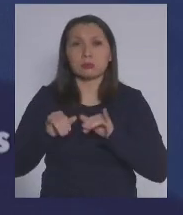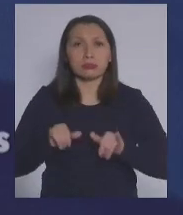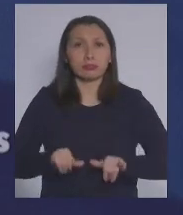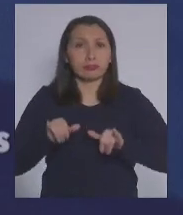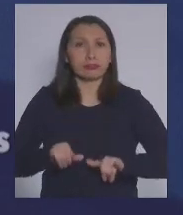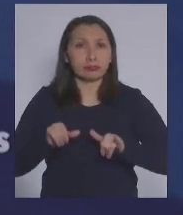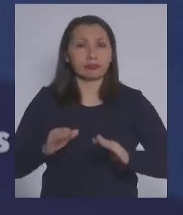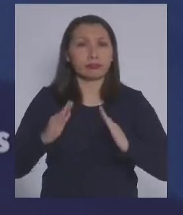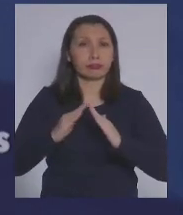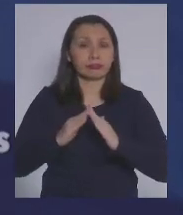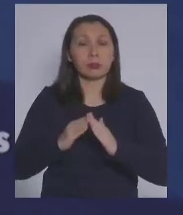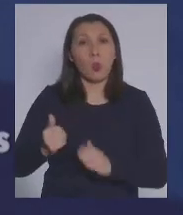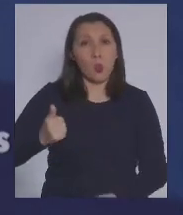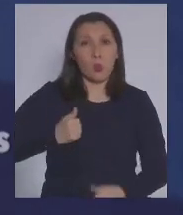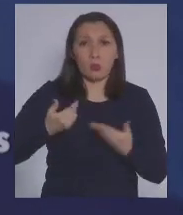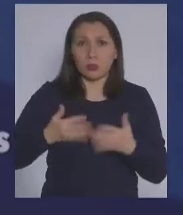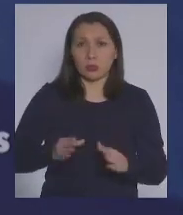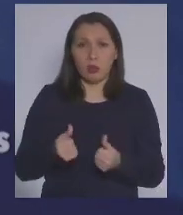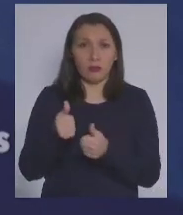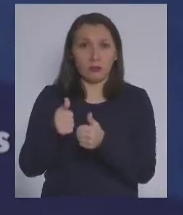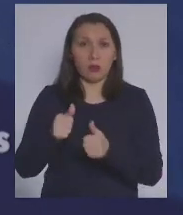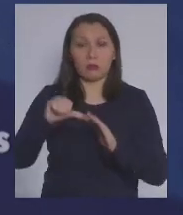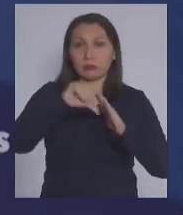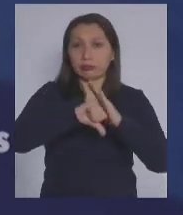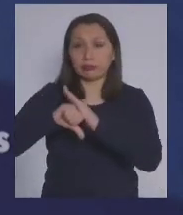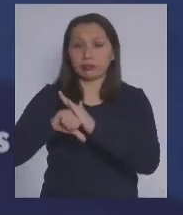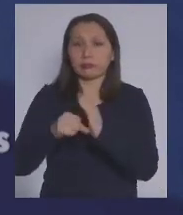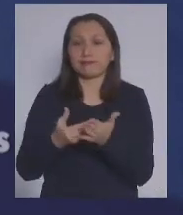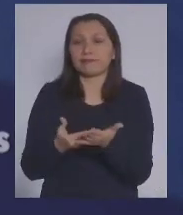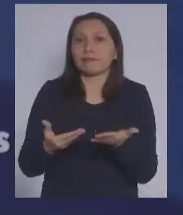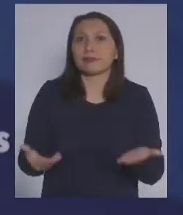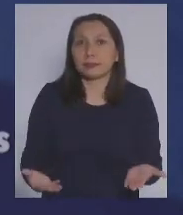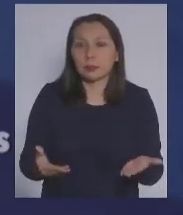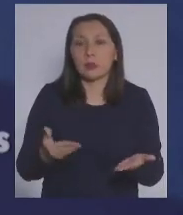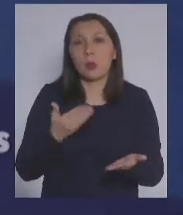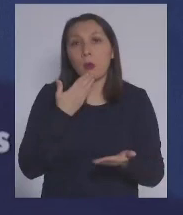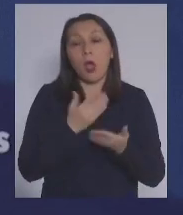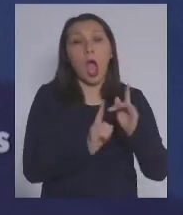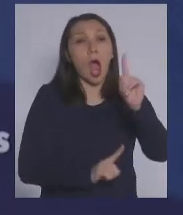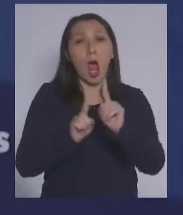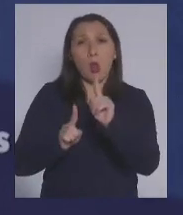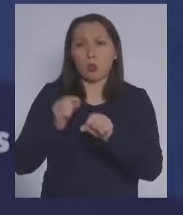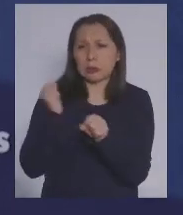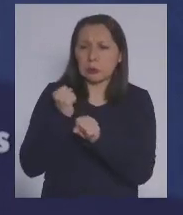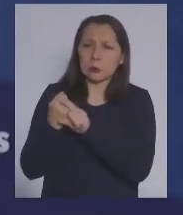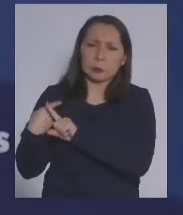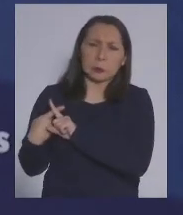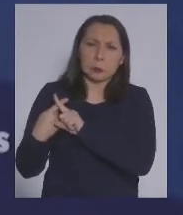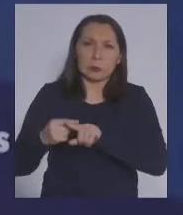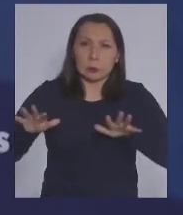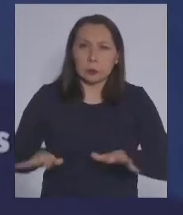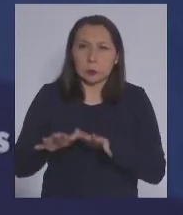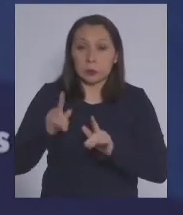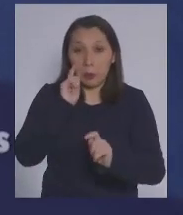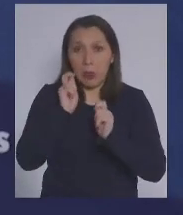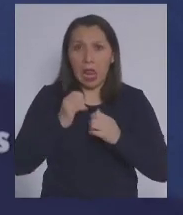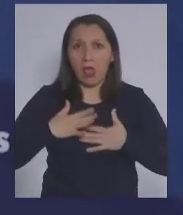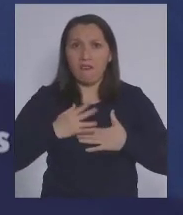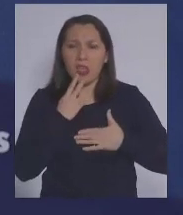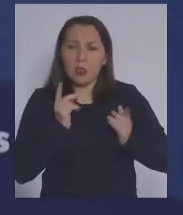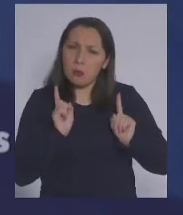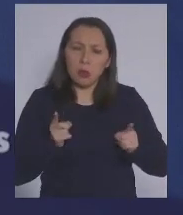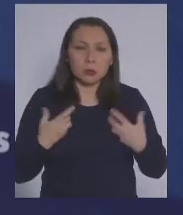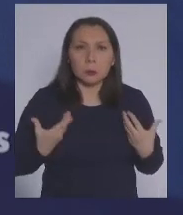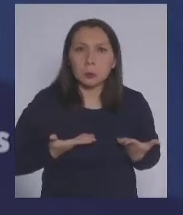cumpliendo la cuarentena por lo tanto mientras unos trabajan con sacrificio poniendo en peligro su vida